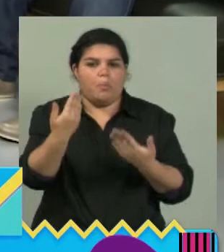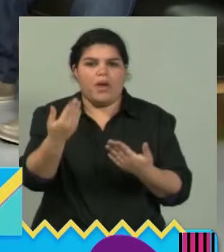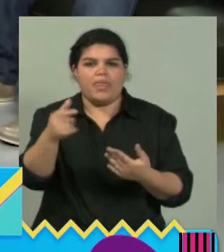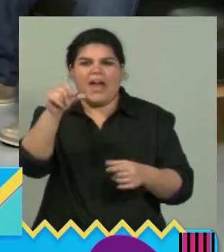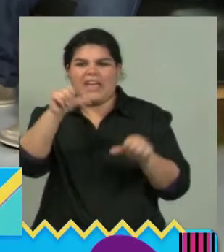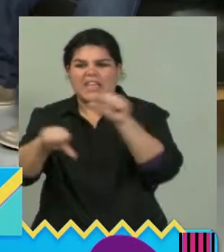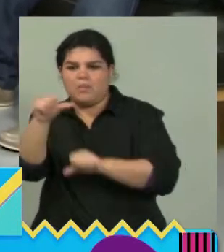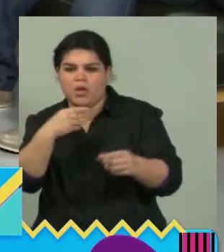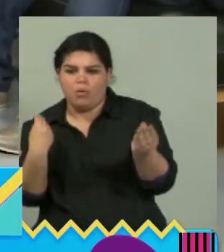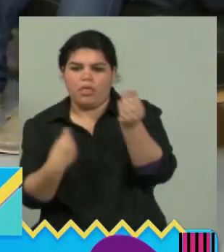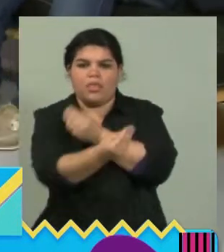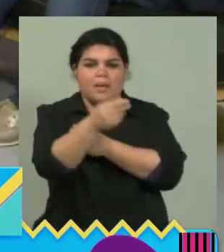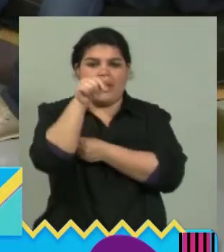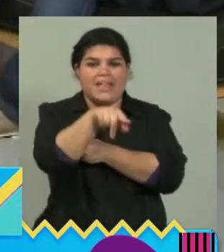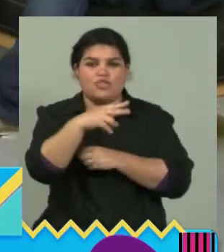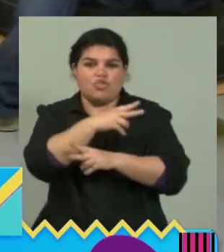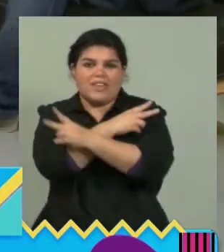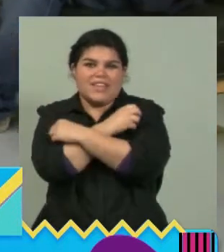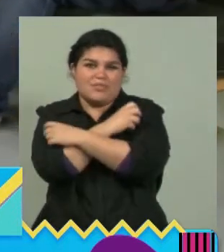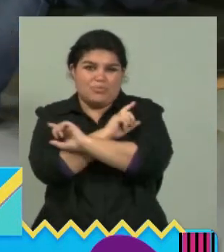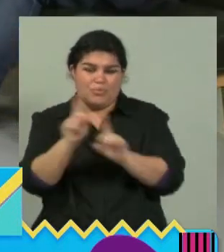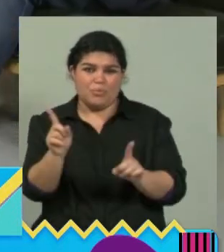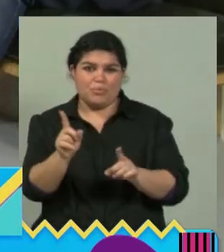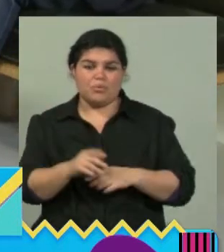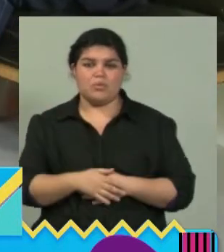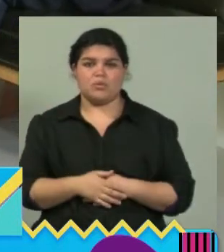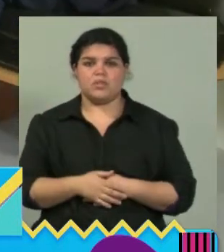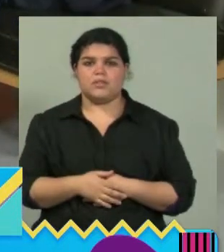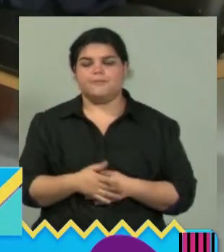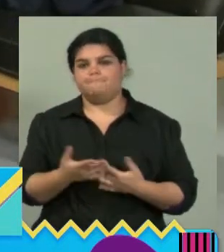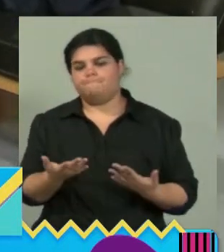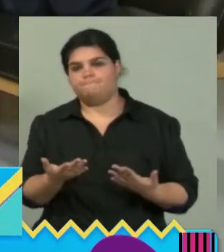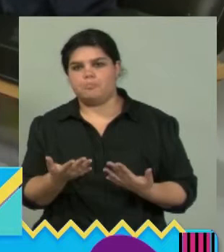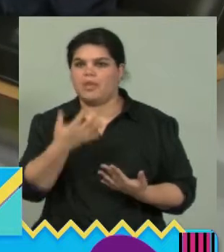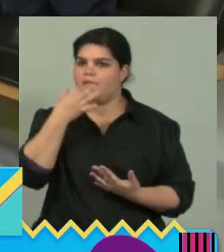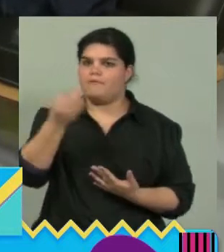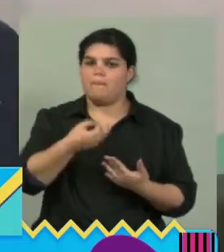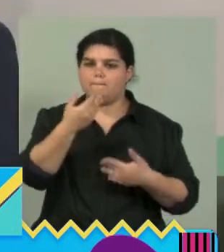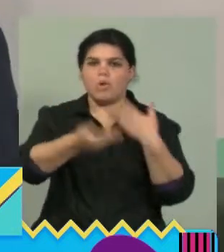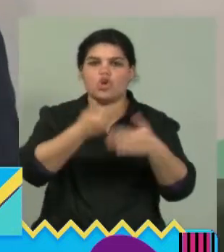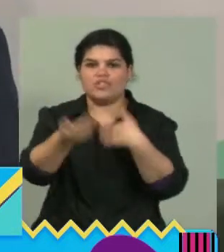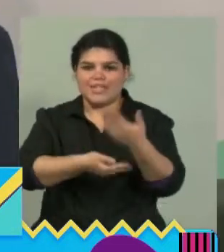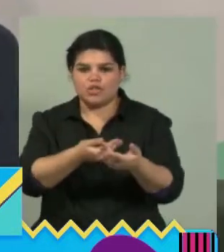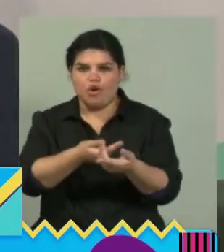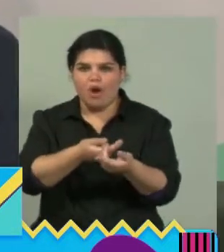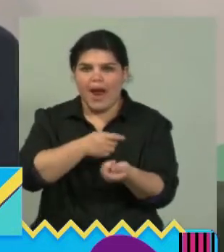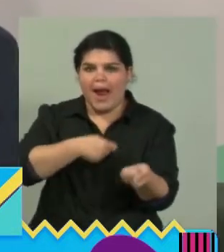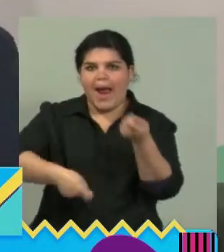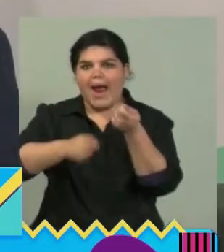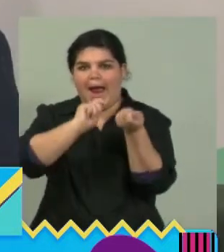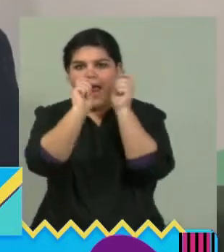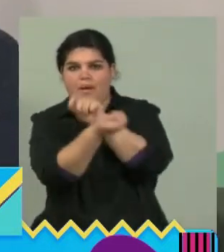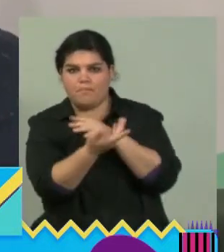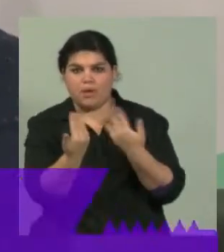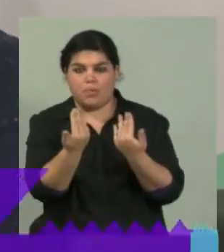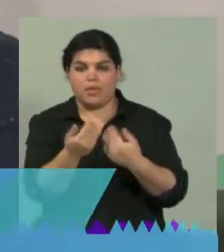productos tóxicos? En realidad hay procesos que se pueden sustituir. Es decir, hoy Mendoza tiene